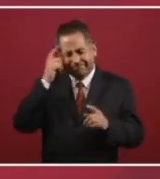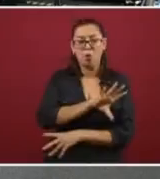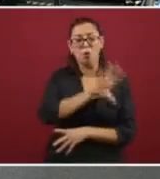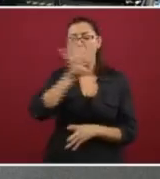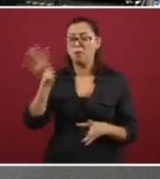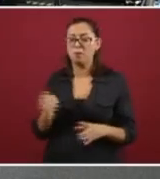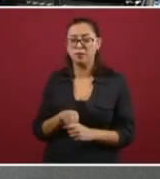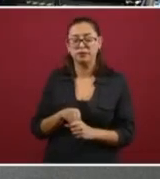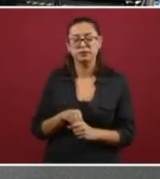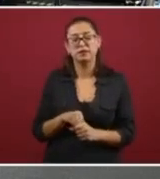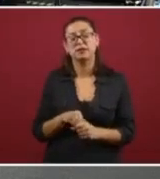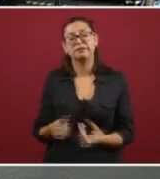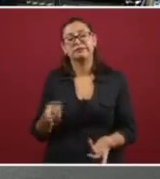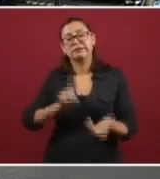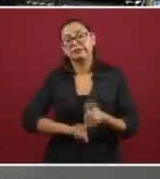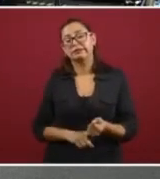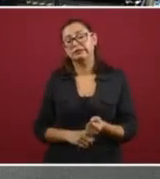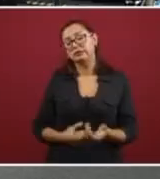mentalidad,